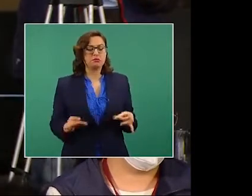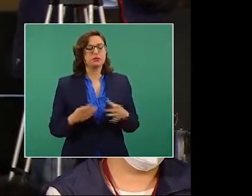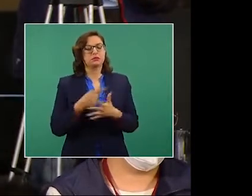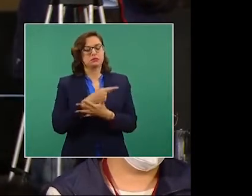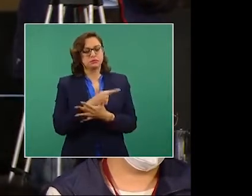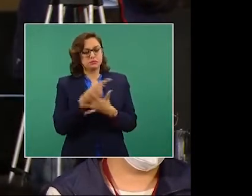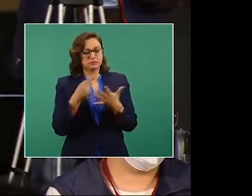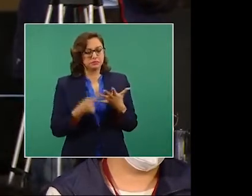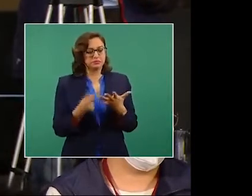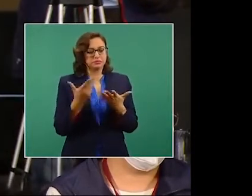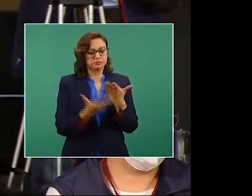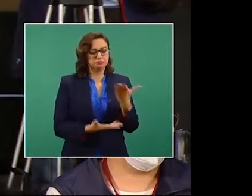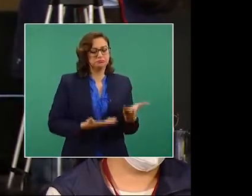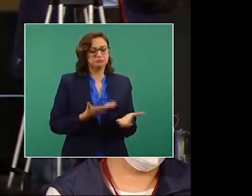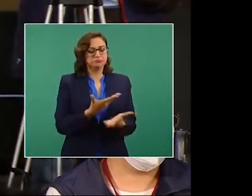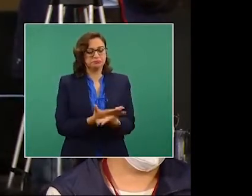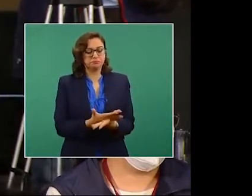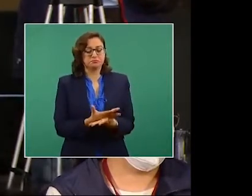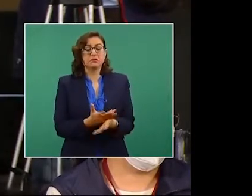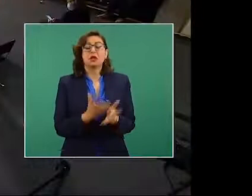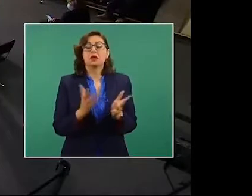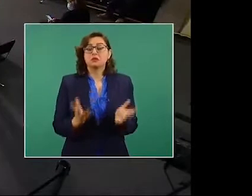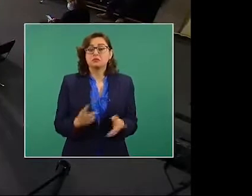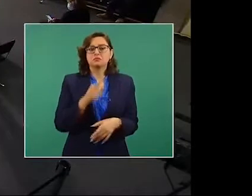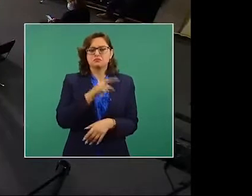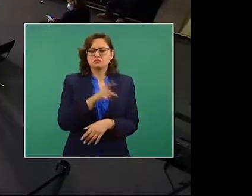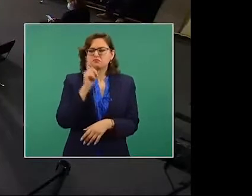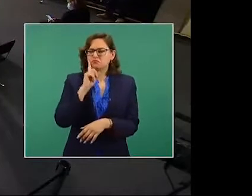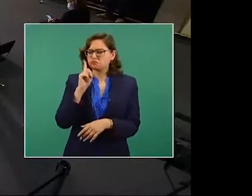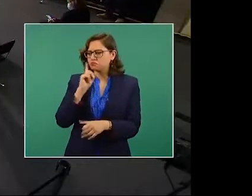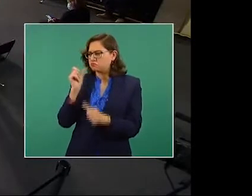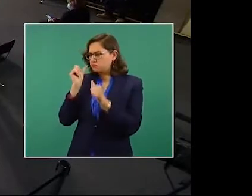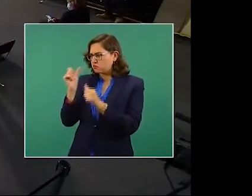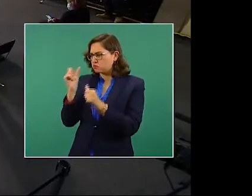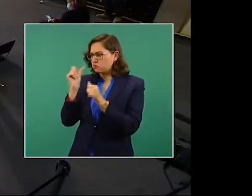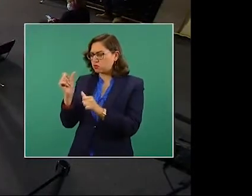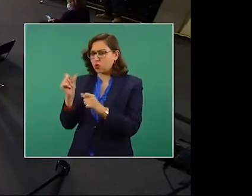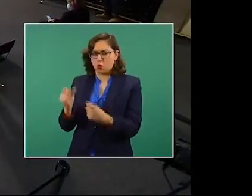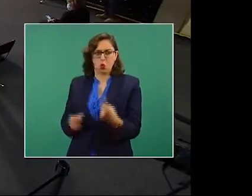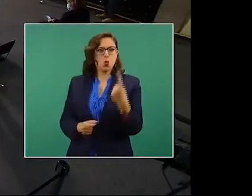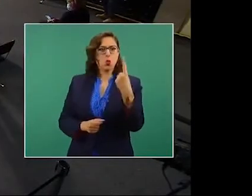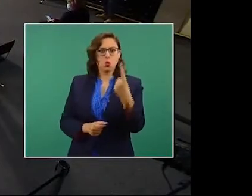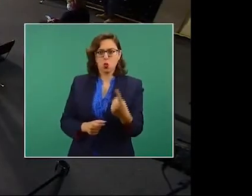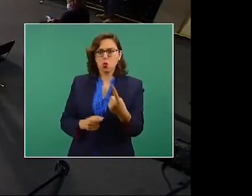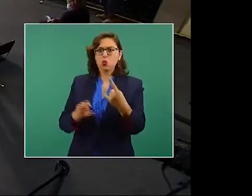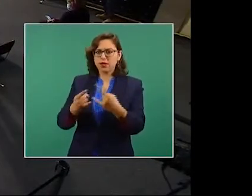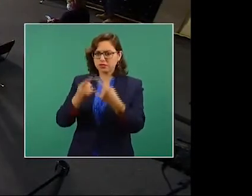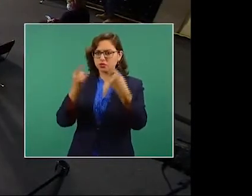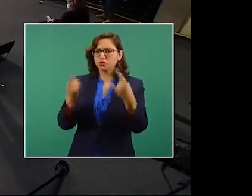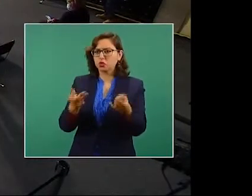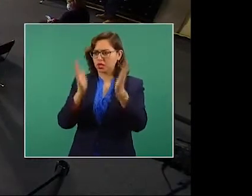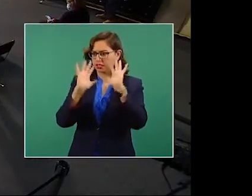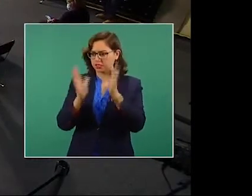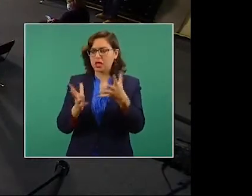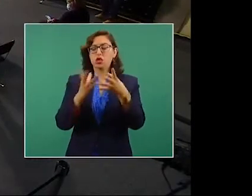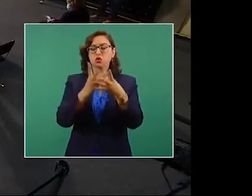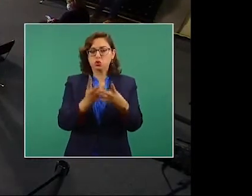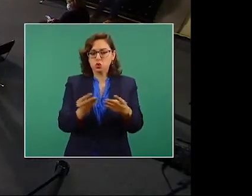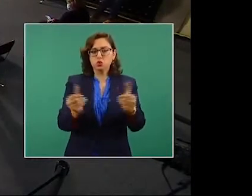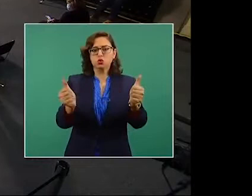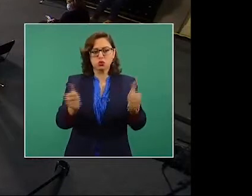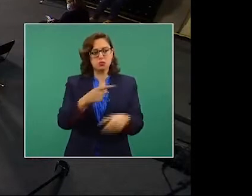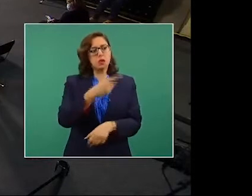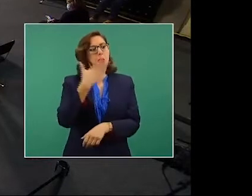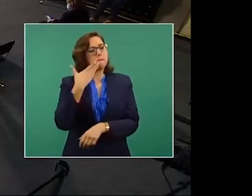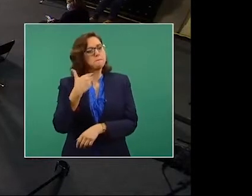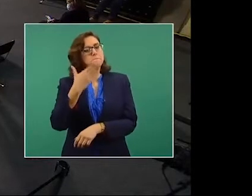Unidas. Y aunque solamente se resolvió uno de varios casos y quedan muchos pendientes, bueno, por lo menos tuvo la gentileza. Sin